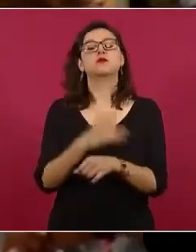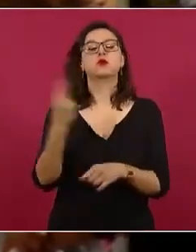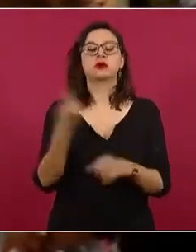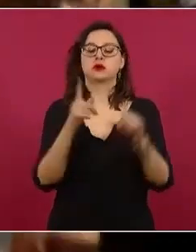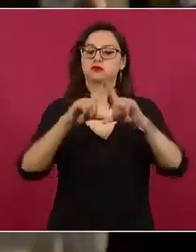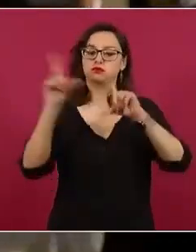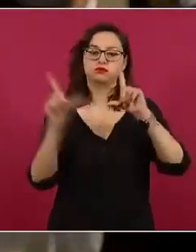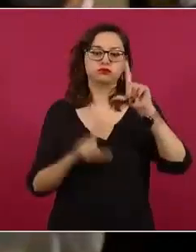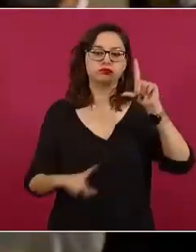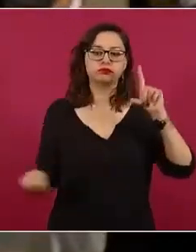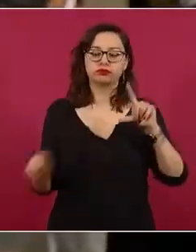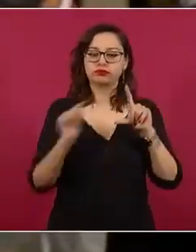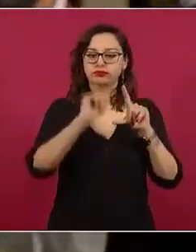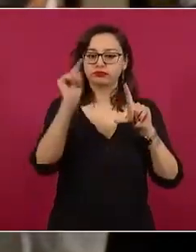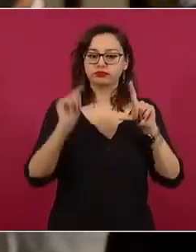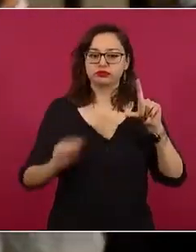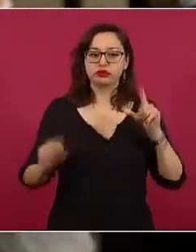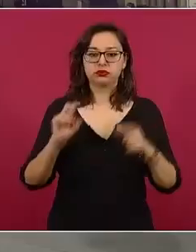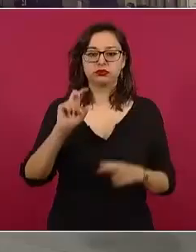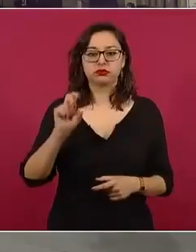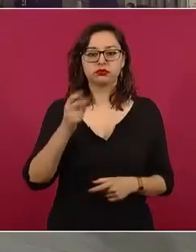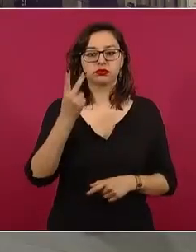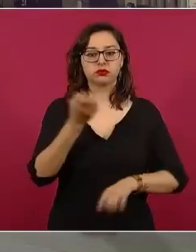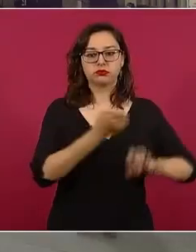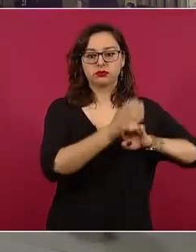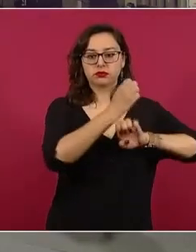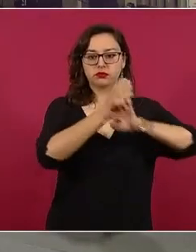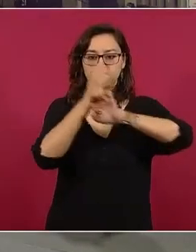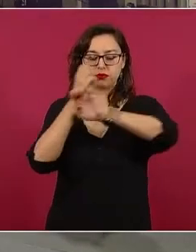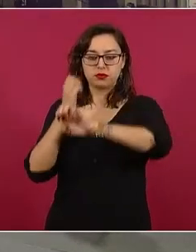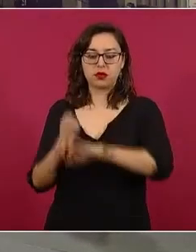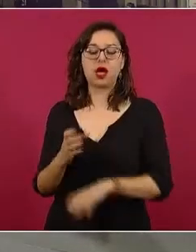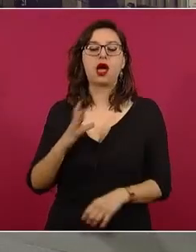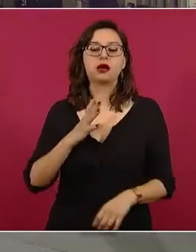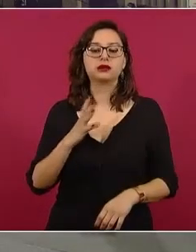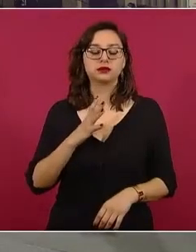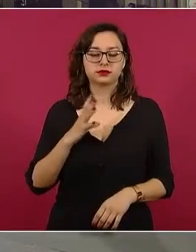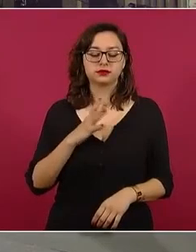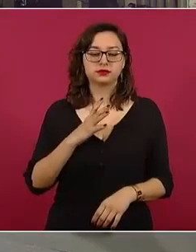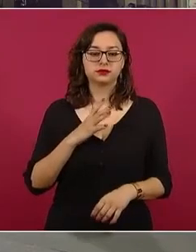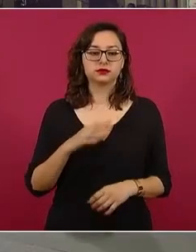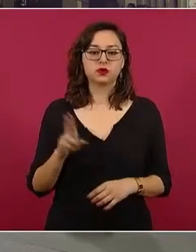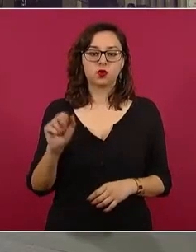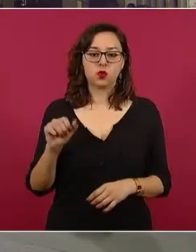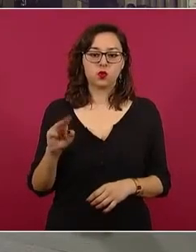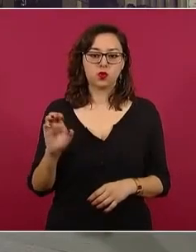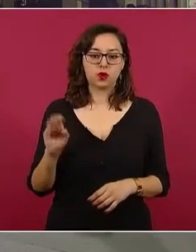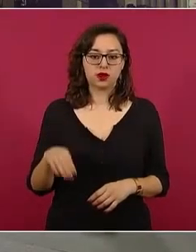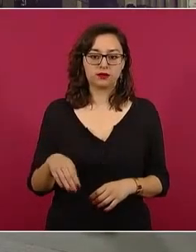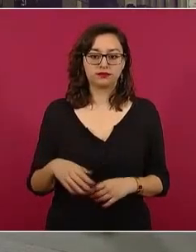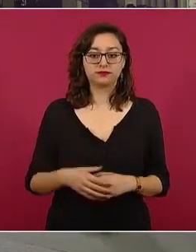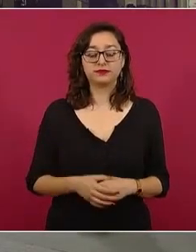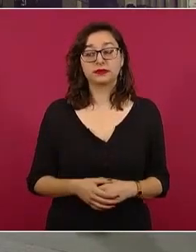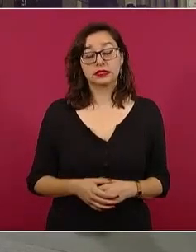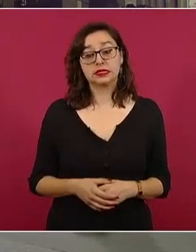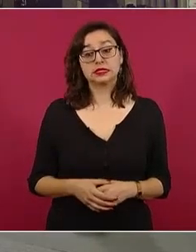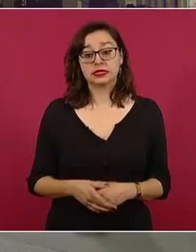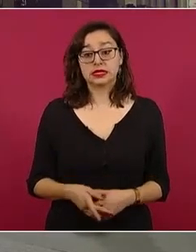tiene instalaciones en las 32 entidades. Bueno, tenemos que ser muy respetuosos de la